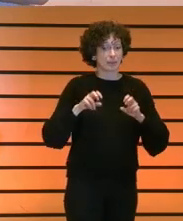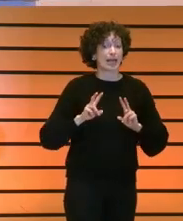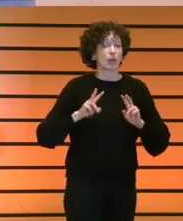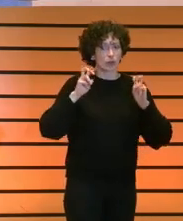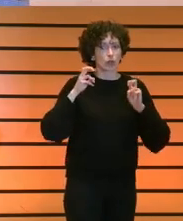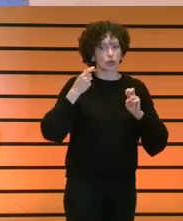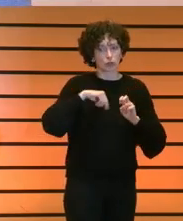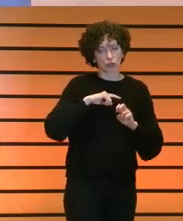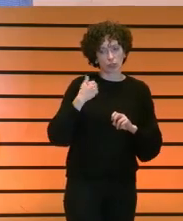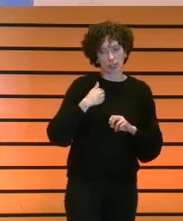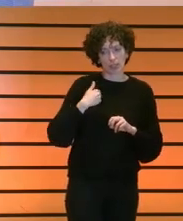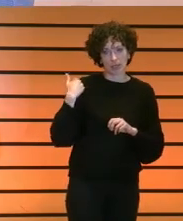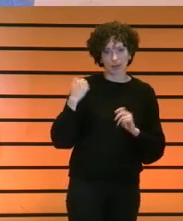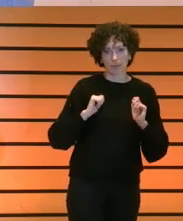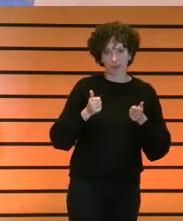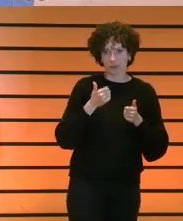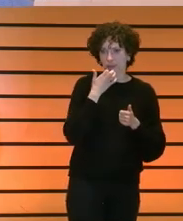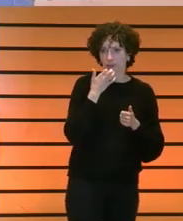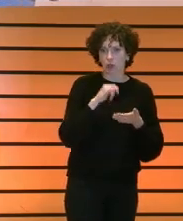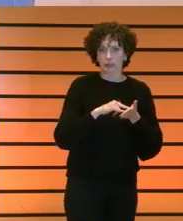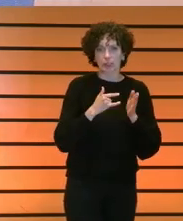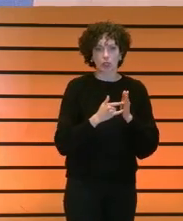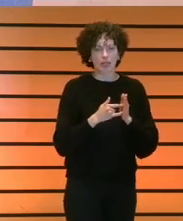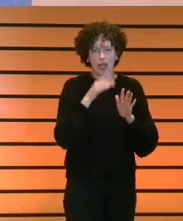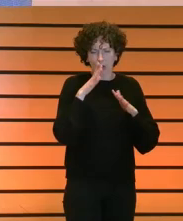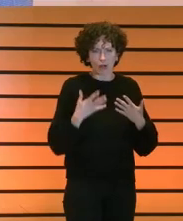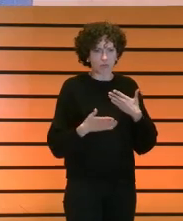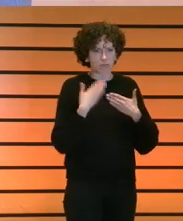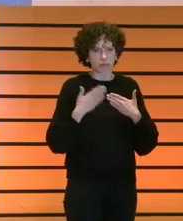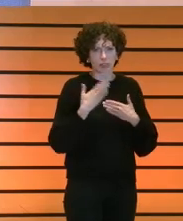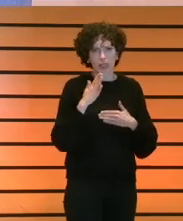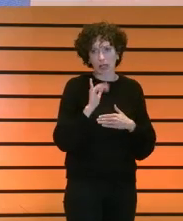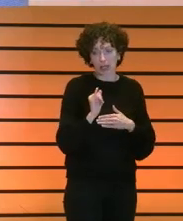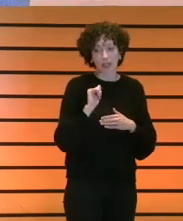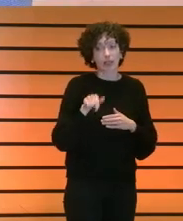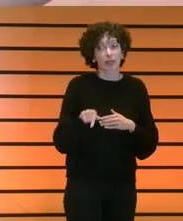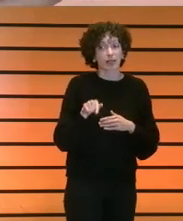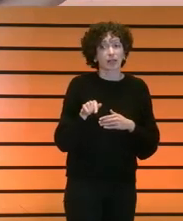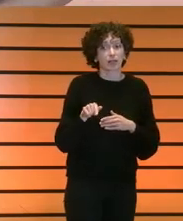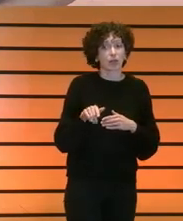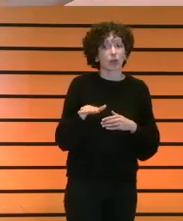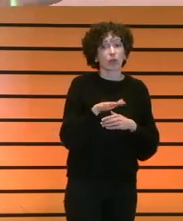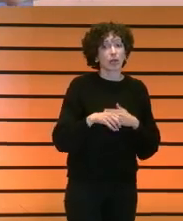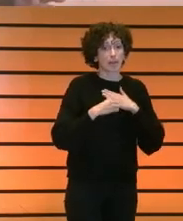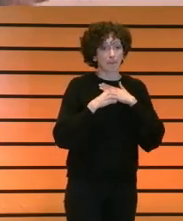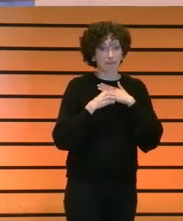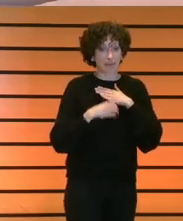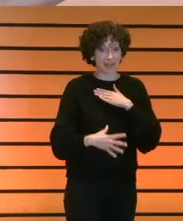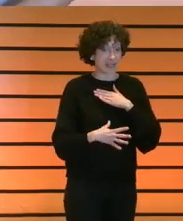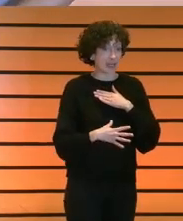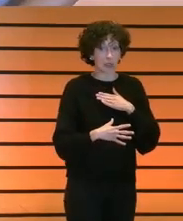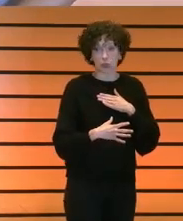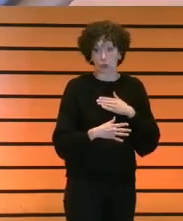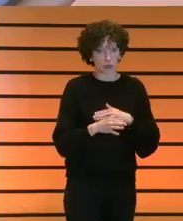puesto en marcha. Por ejemplo, tenemos una tecnología puntera que no se ha puesto en marcha en todo el arco mediterráneo o no se había puesto en